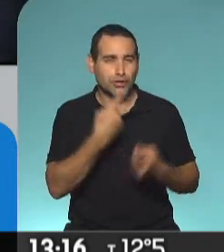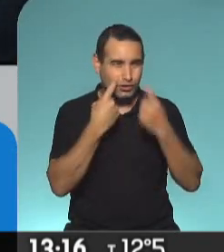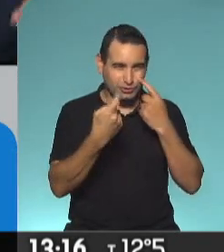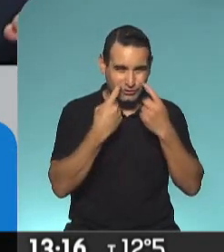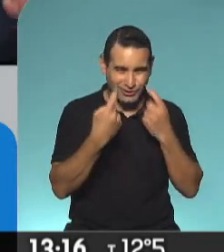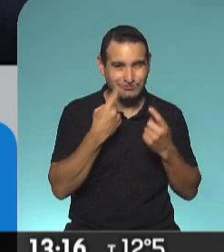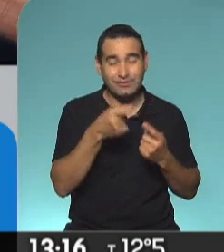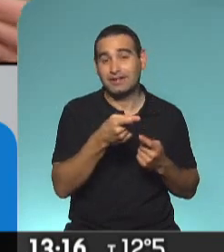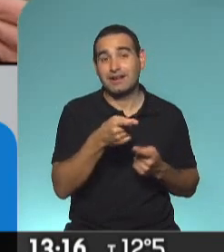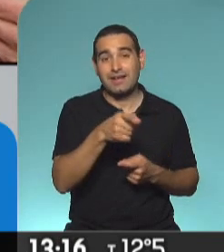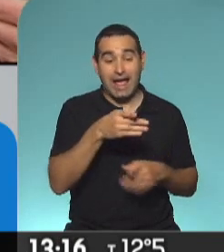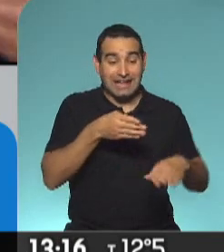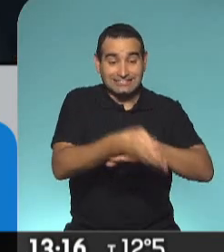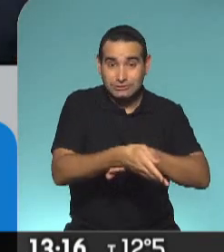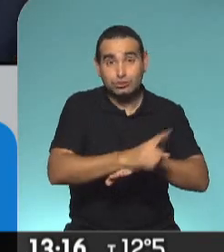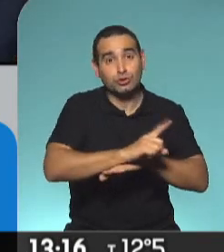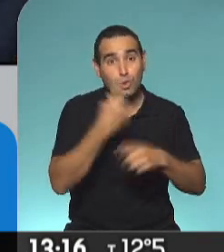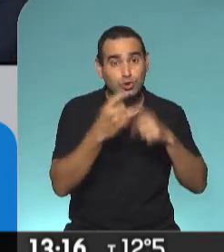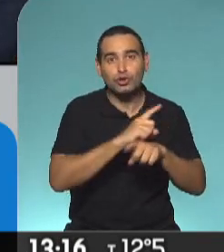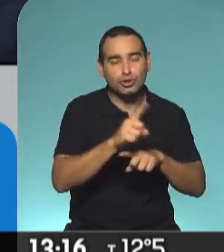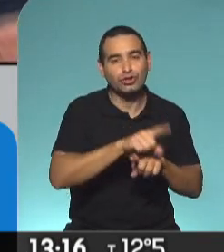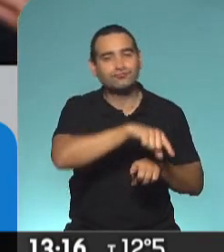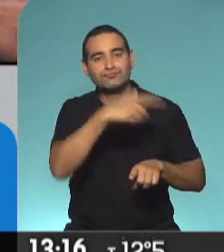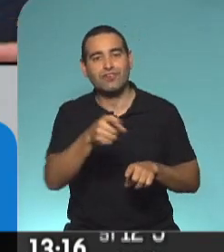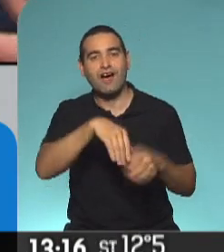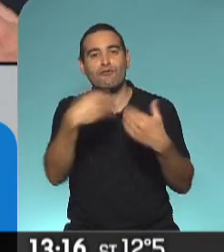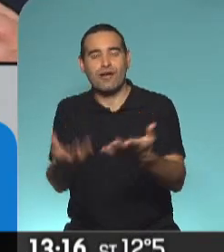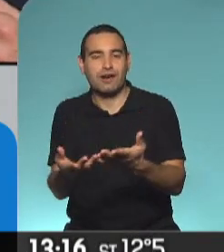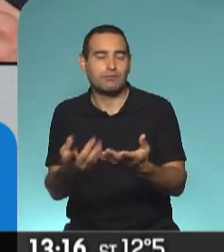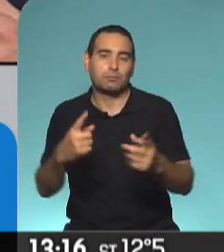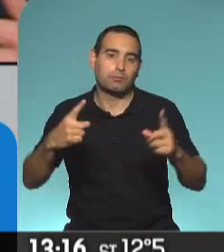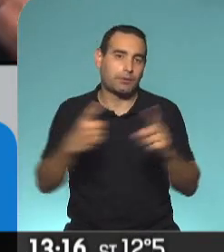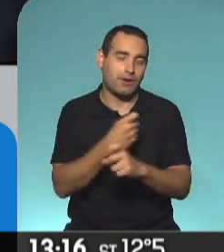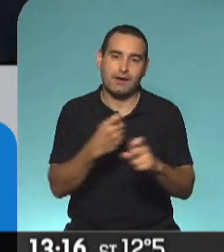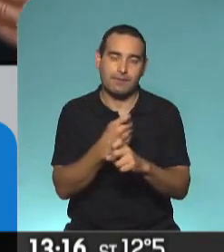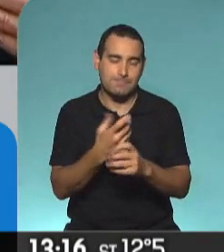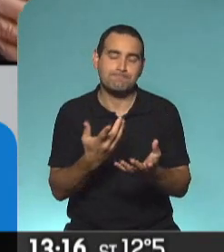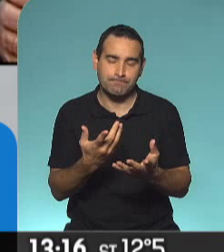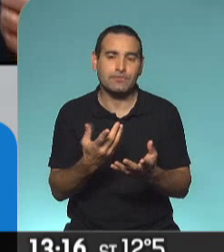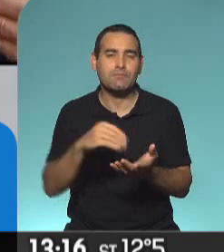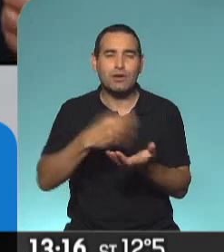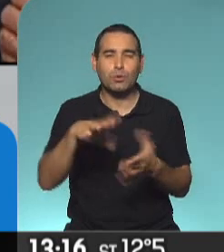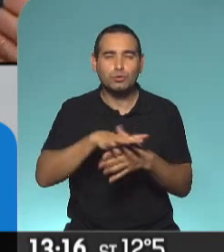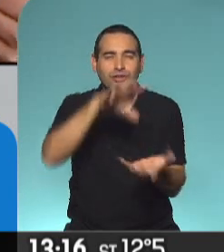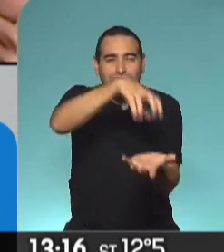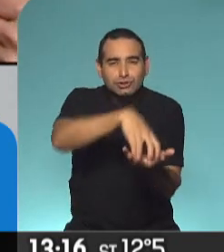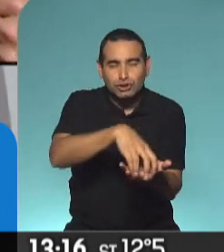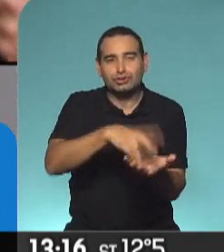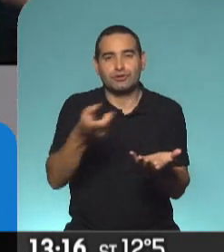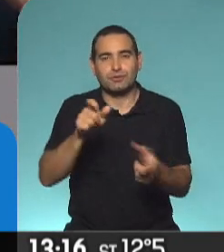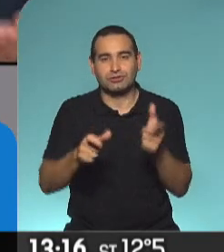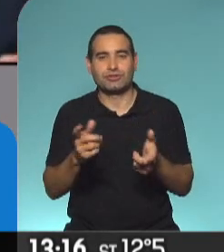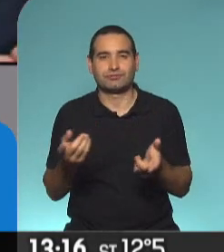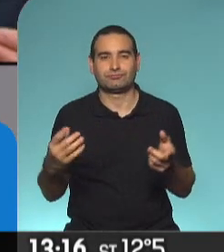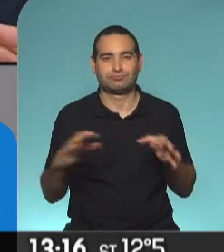en vez de realizarlo en el acceso a la estación de trenes se realizó fuera y nos generó eso muchos inconvenientes más que es una estación que es un centro de transbordo